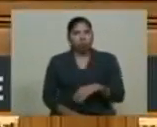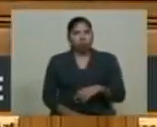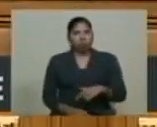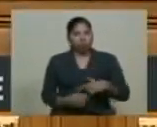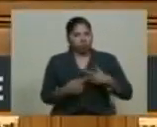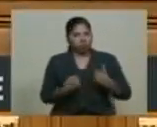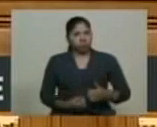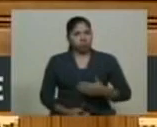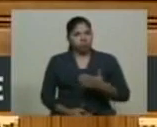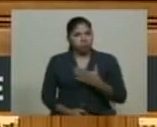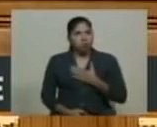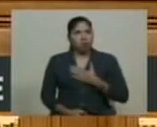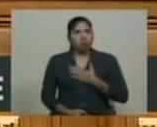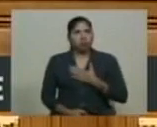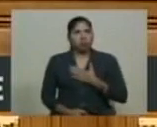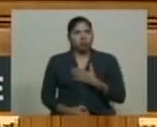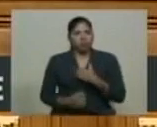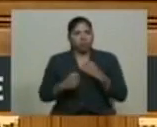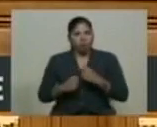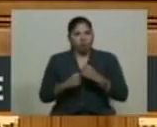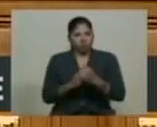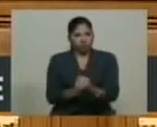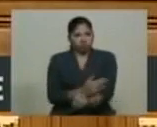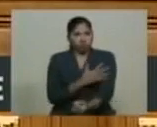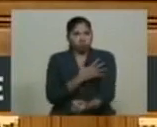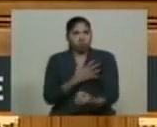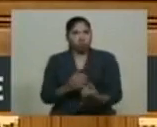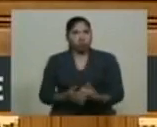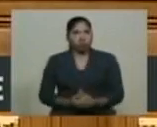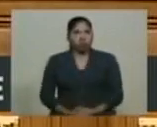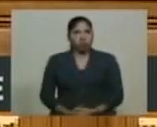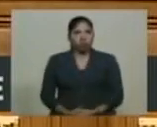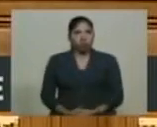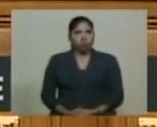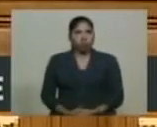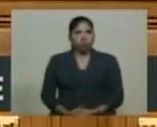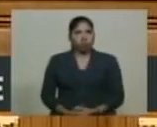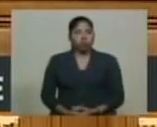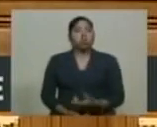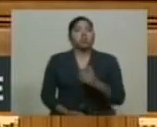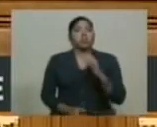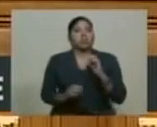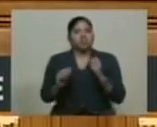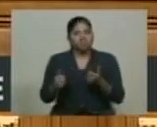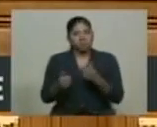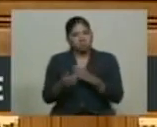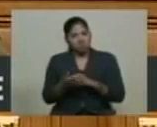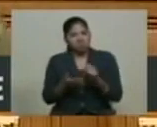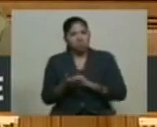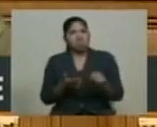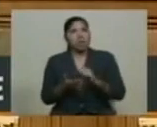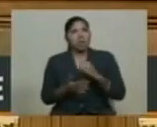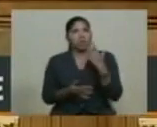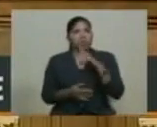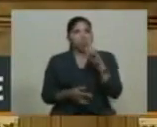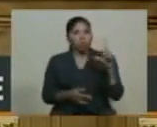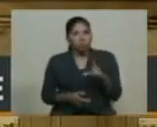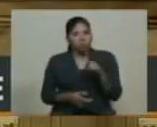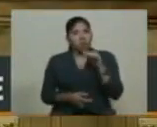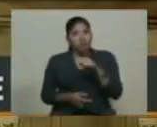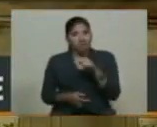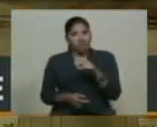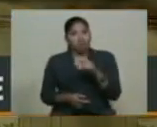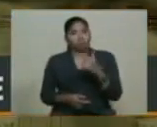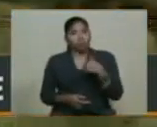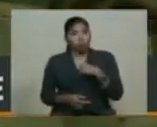los libertadores, cuyas primeras páginas fueron plasmadas el 5 de julio de 1811. Allí